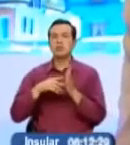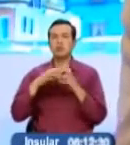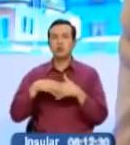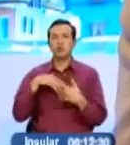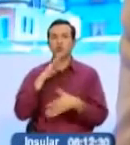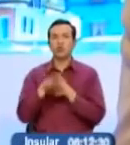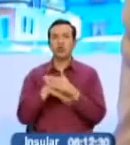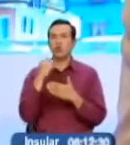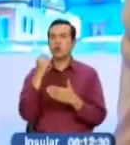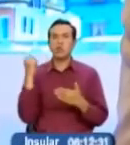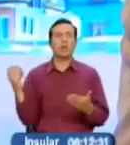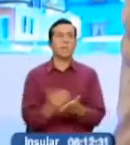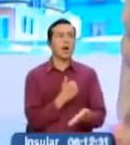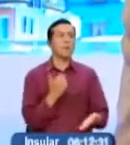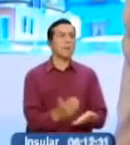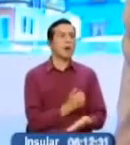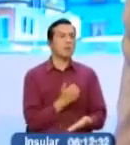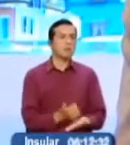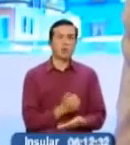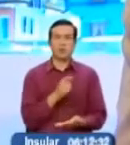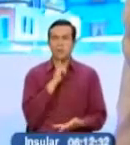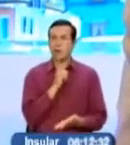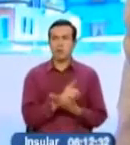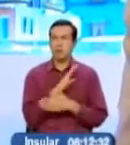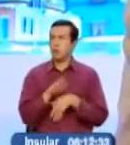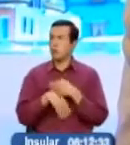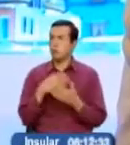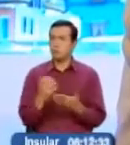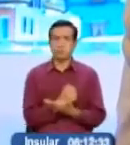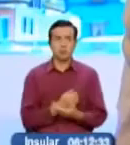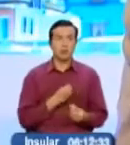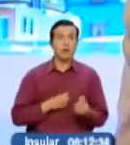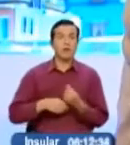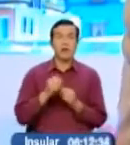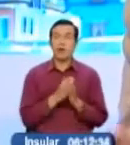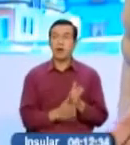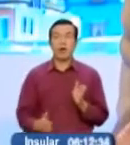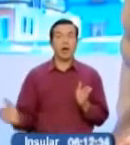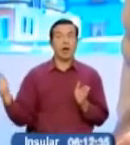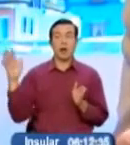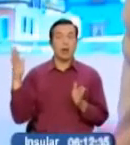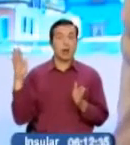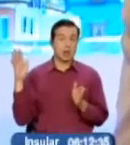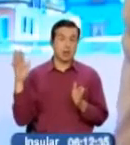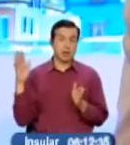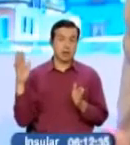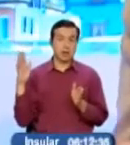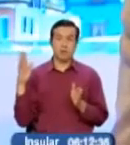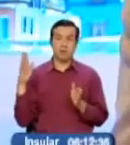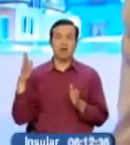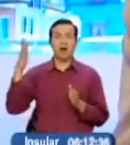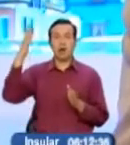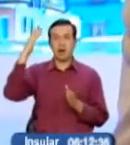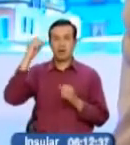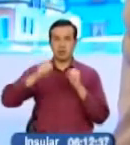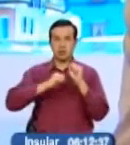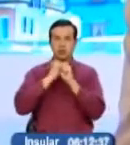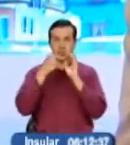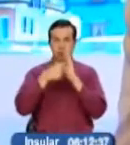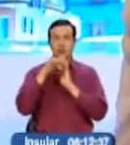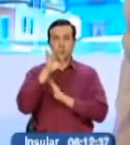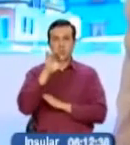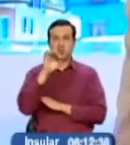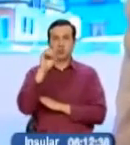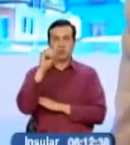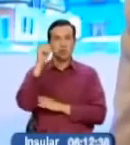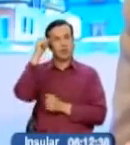sacarías todos los depósitos, sin lugar a duda, y no invertirías de largo plazo. Quienes vivimos en la década del 90,